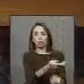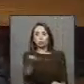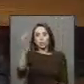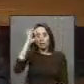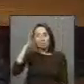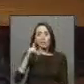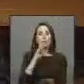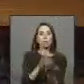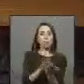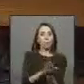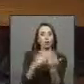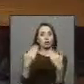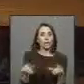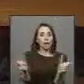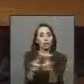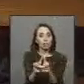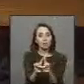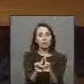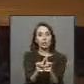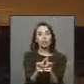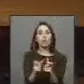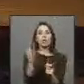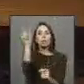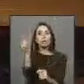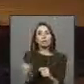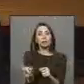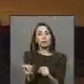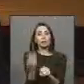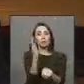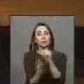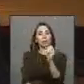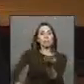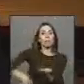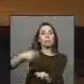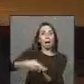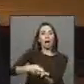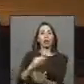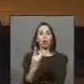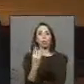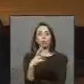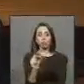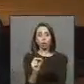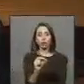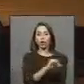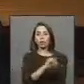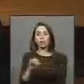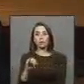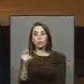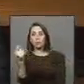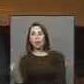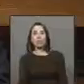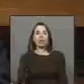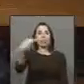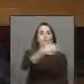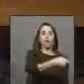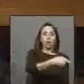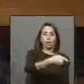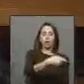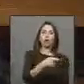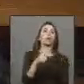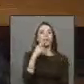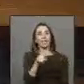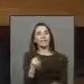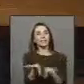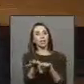saben y quedó acreditado, se le hizo un pago de, perdónenme, se le pagó el fuero y después tuvo que devolver la plata. Ese es